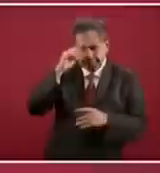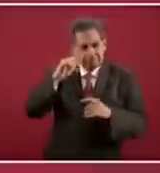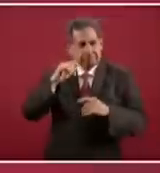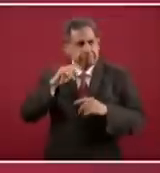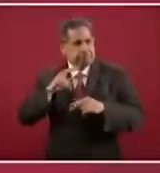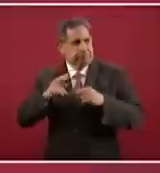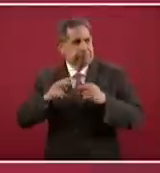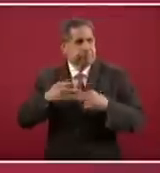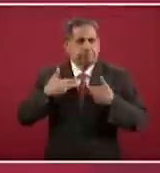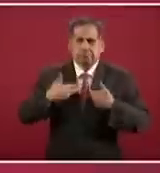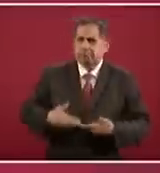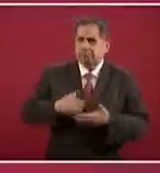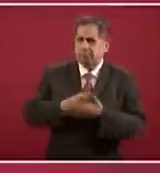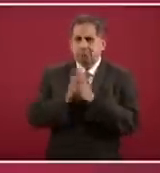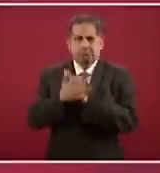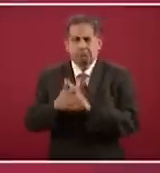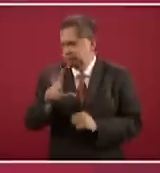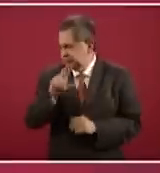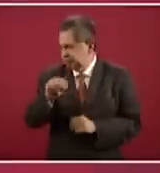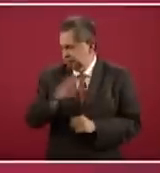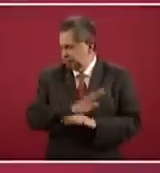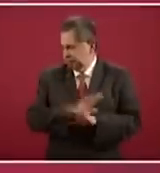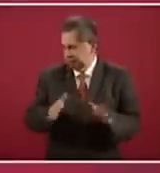ser, aún